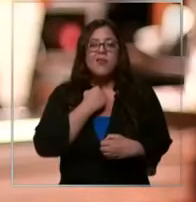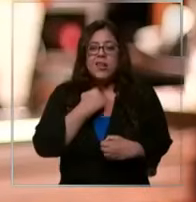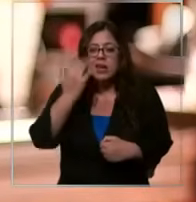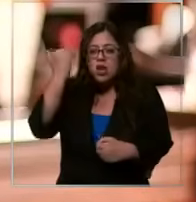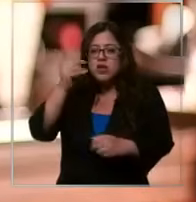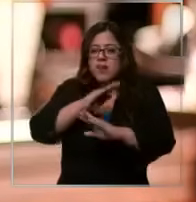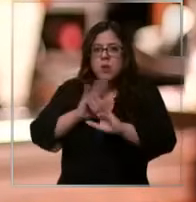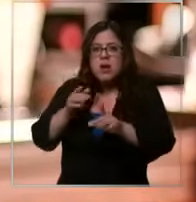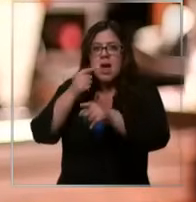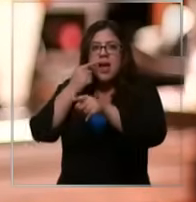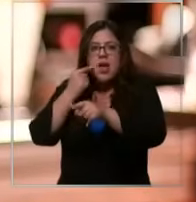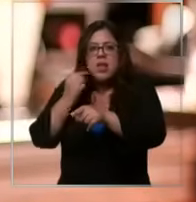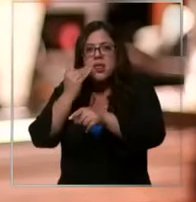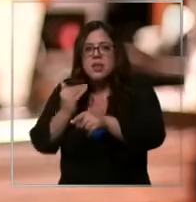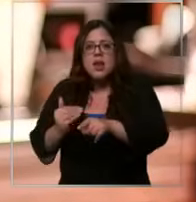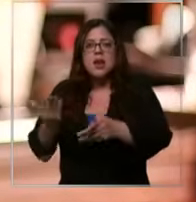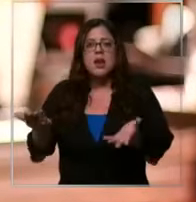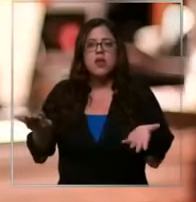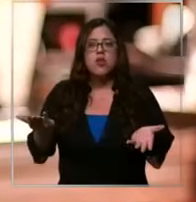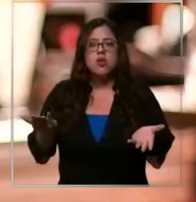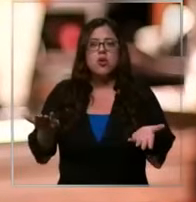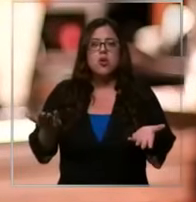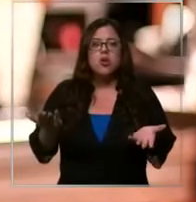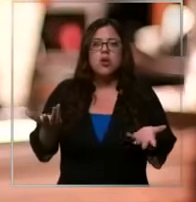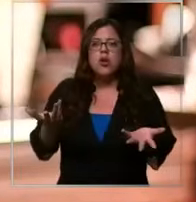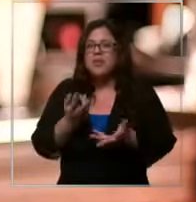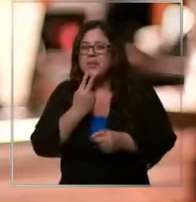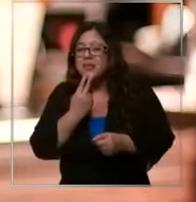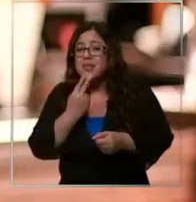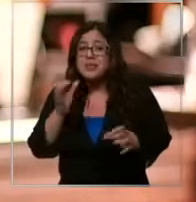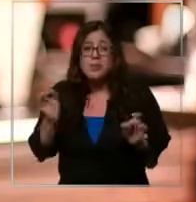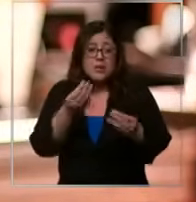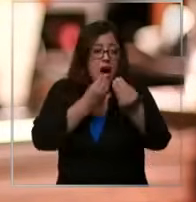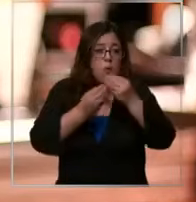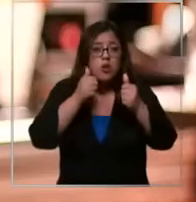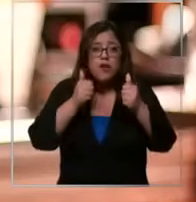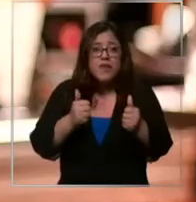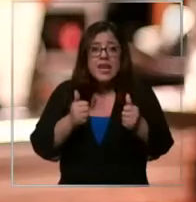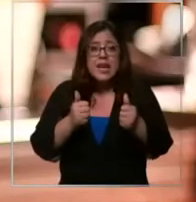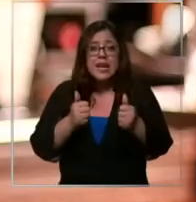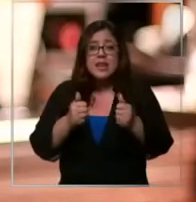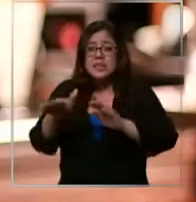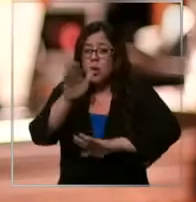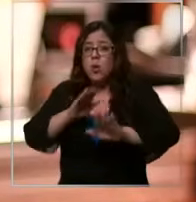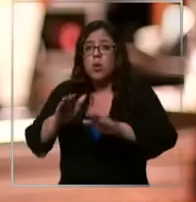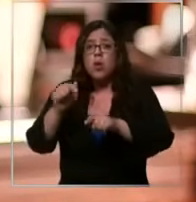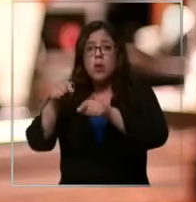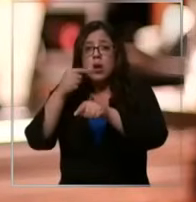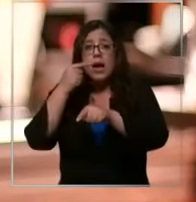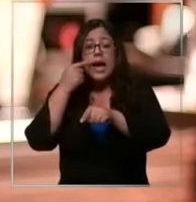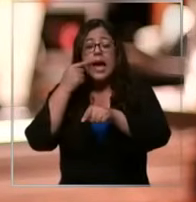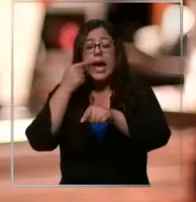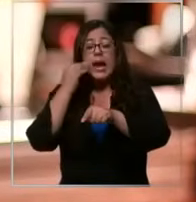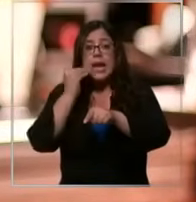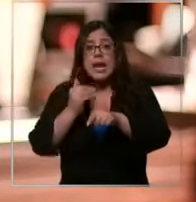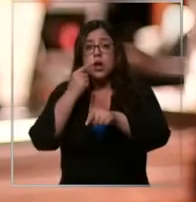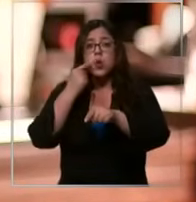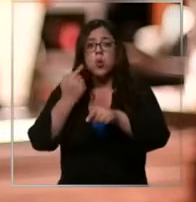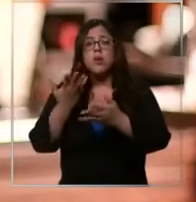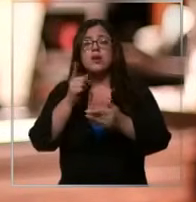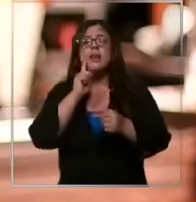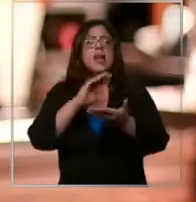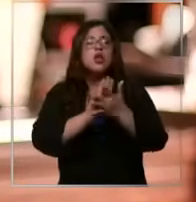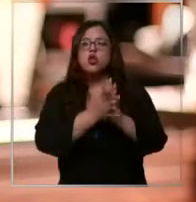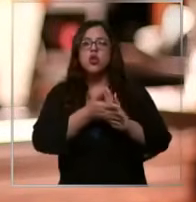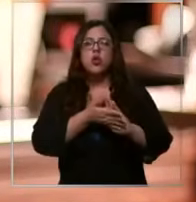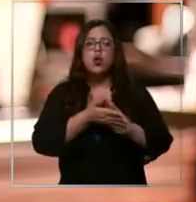él, no saber de qué vive, si está comiendo bien, si tiene sus cuidados. Él era un niño aquí que tenía todo lo que un